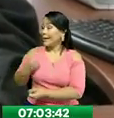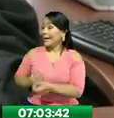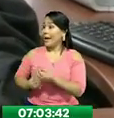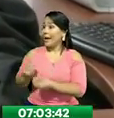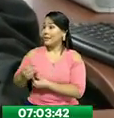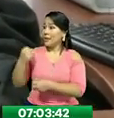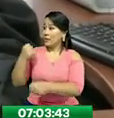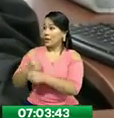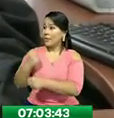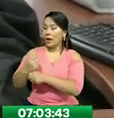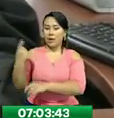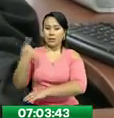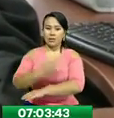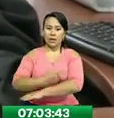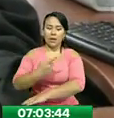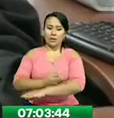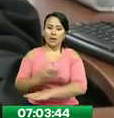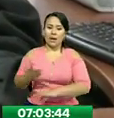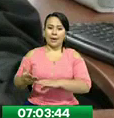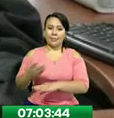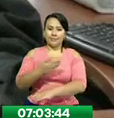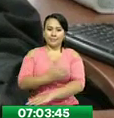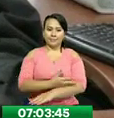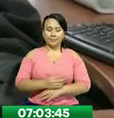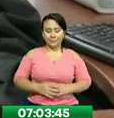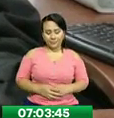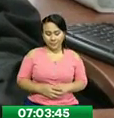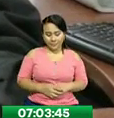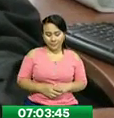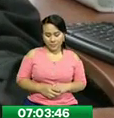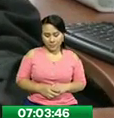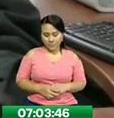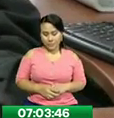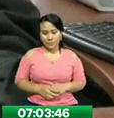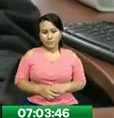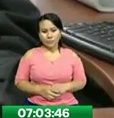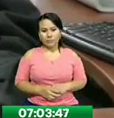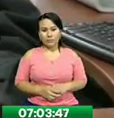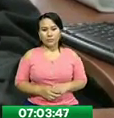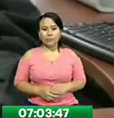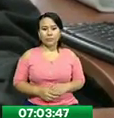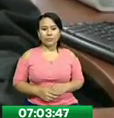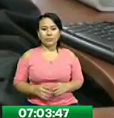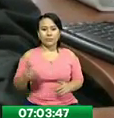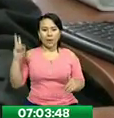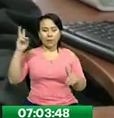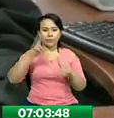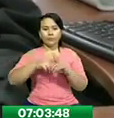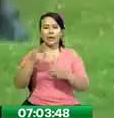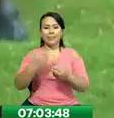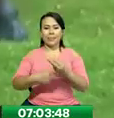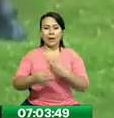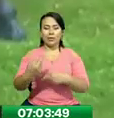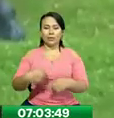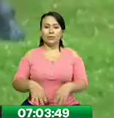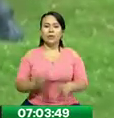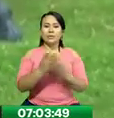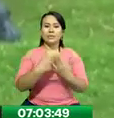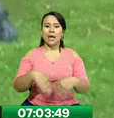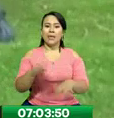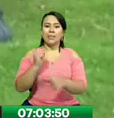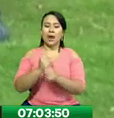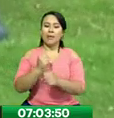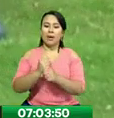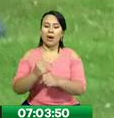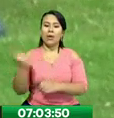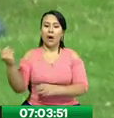hace varios días ya, justamente en haciendo estruche en locales comerciales. La